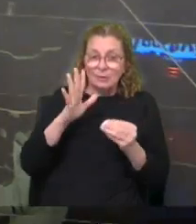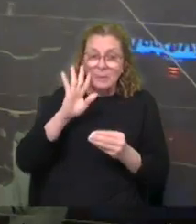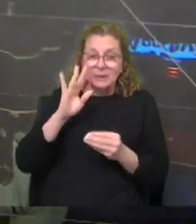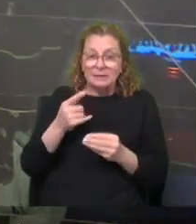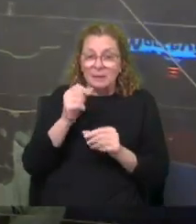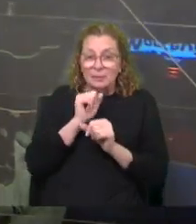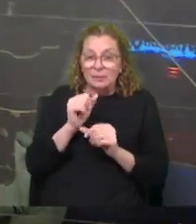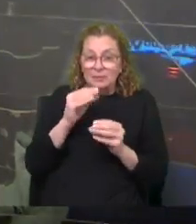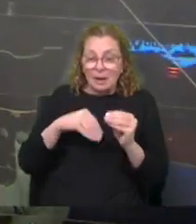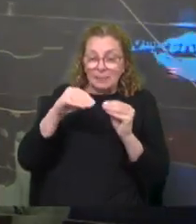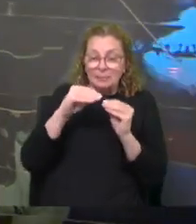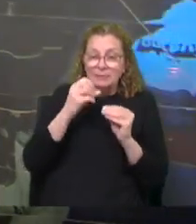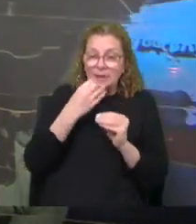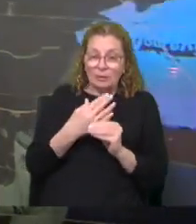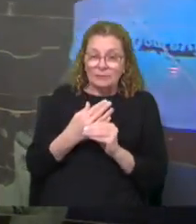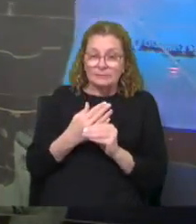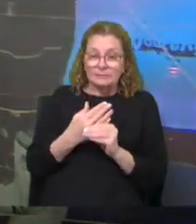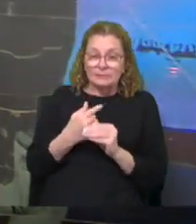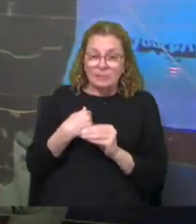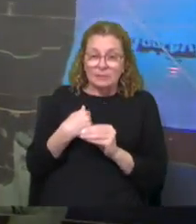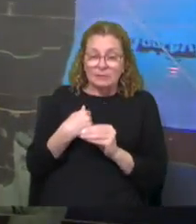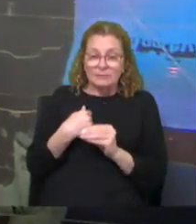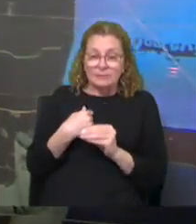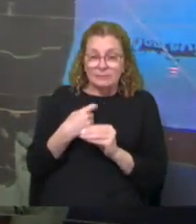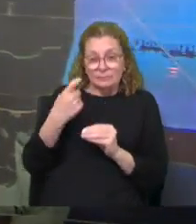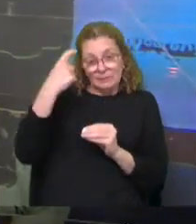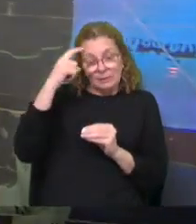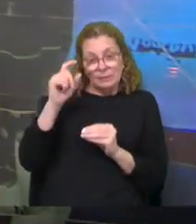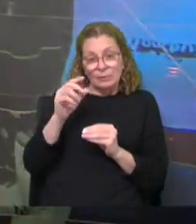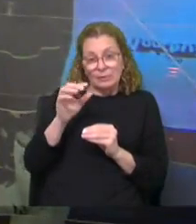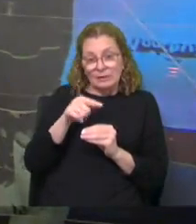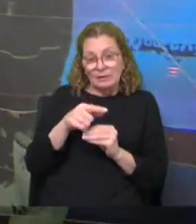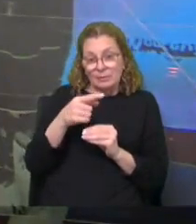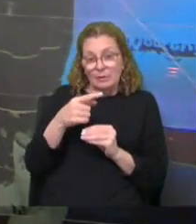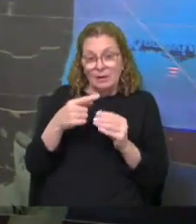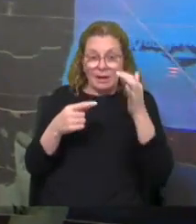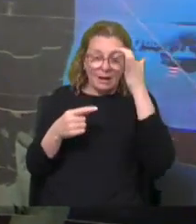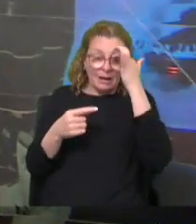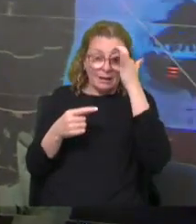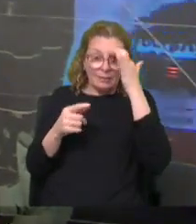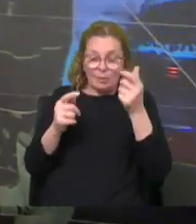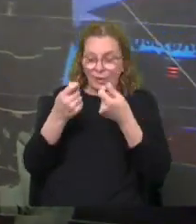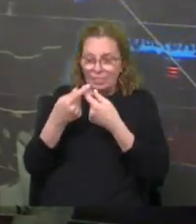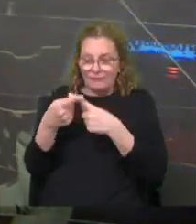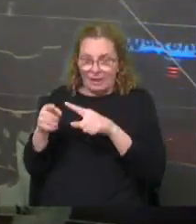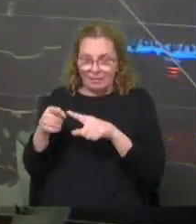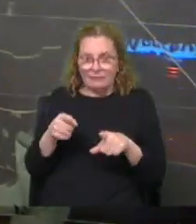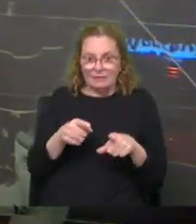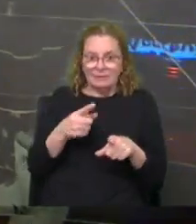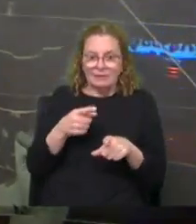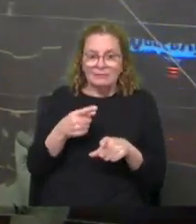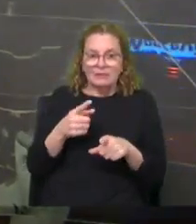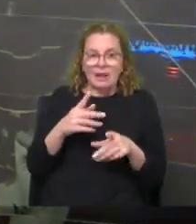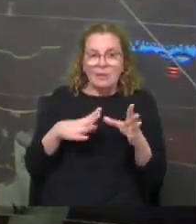que podría pegar mejor, que capaz que a mí no se me hubiera ocurrido nunca un arreglo que se le ocurre a Alfonsina, claro. Y así, ¿no? Entonces ahí se da